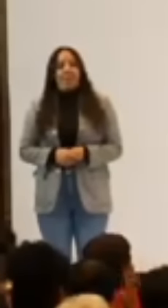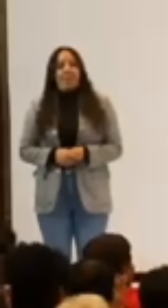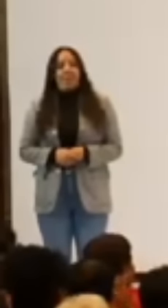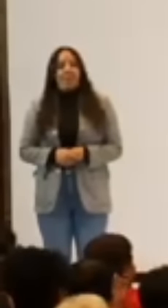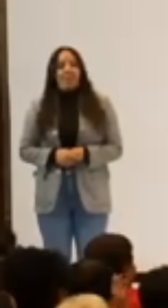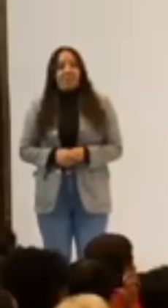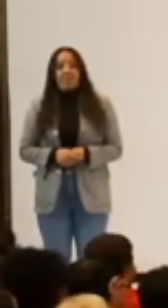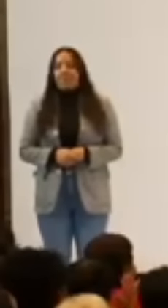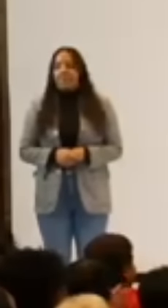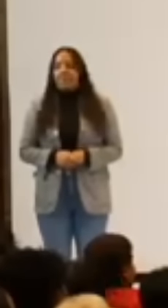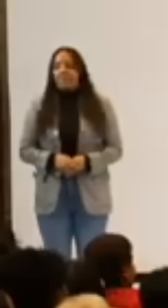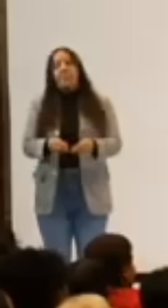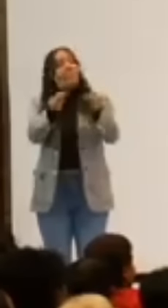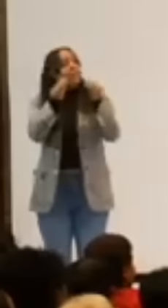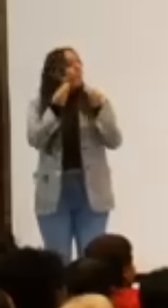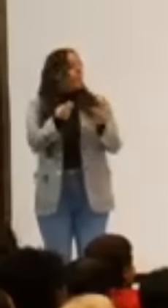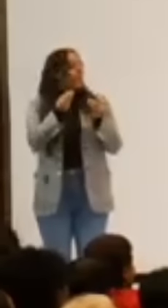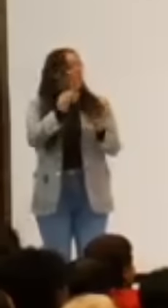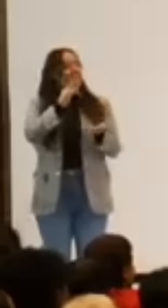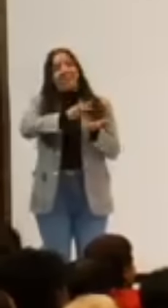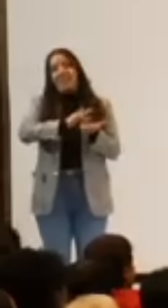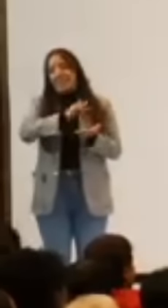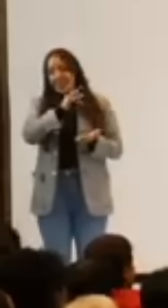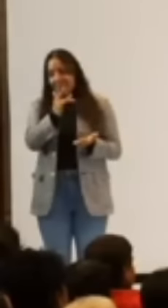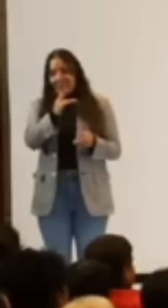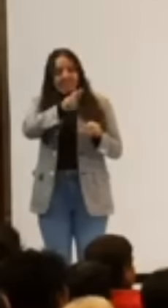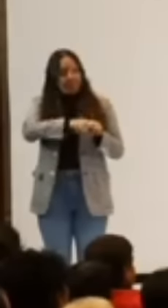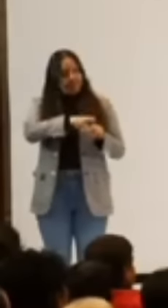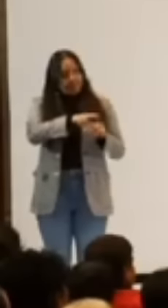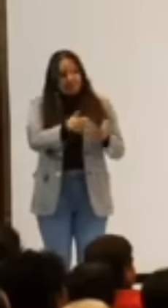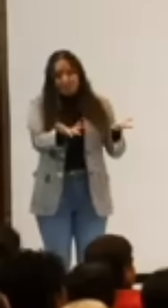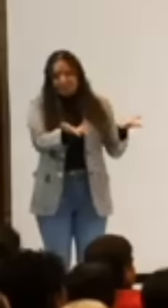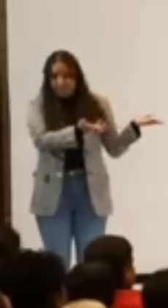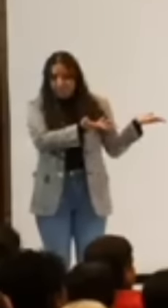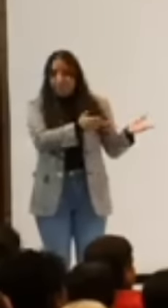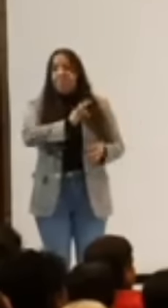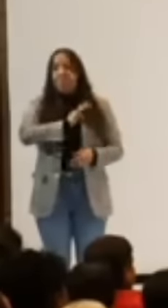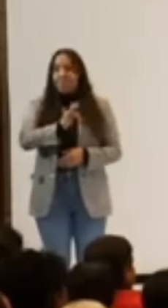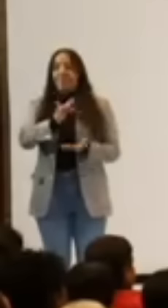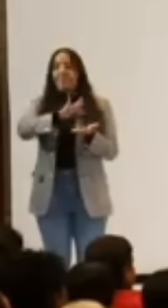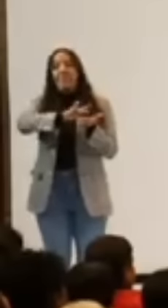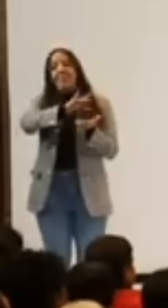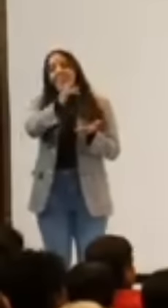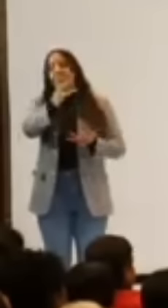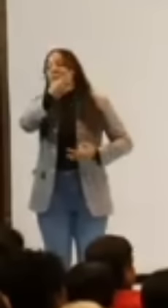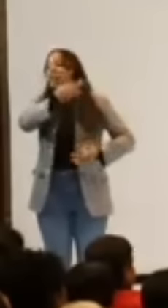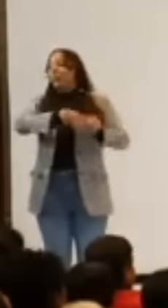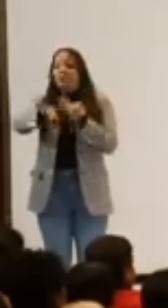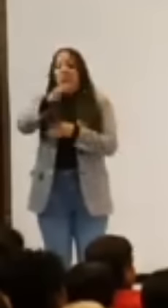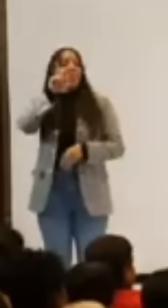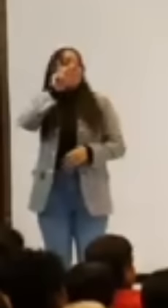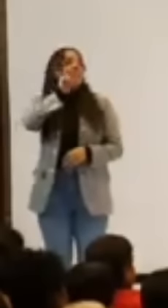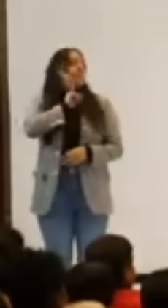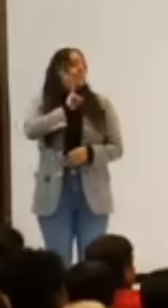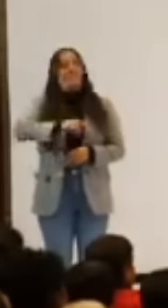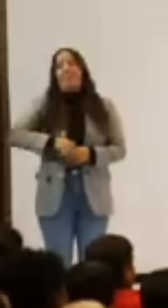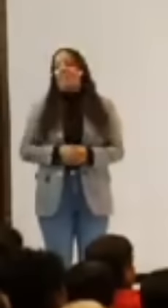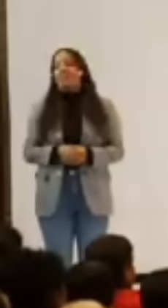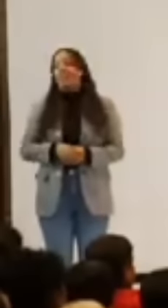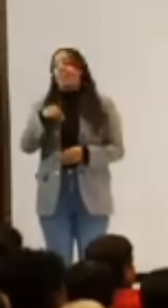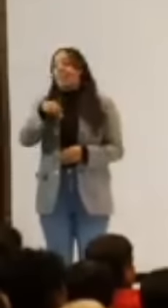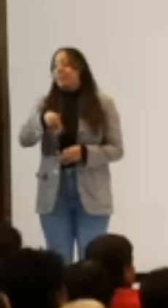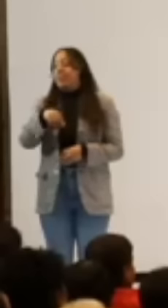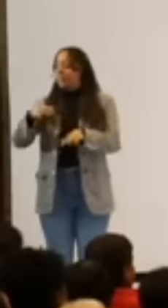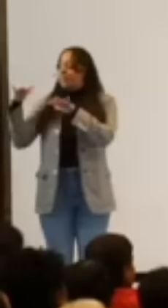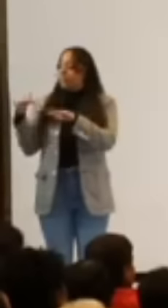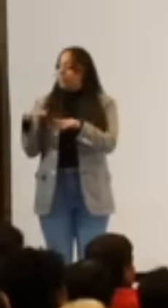Muchas gracias. Siéntense, por favor. Muchas gracias a todas por estar el día de hoy aquí y